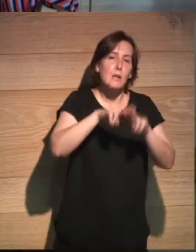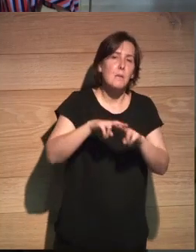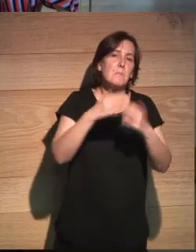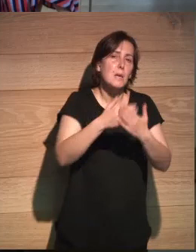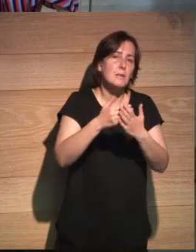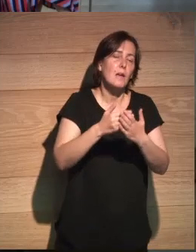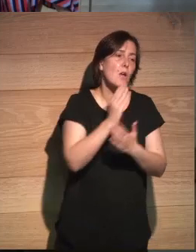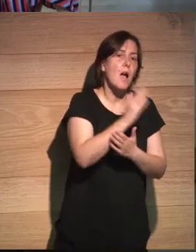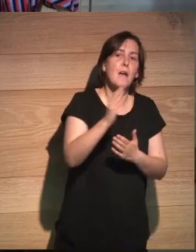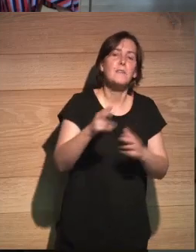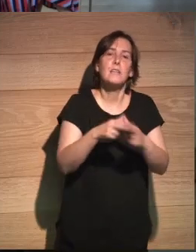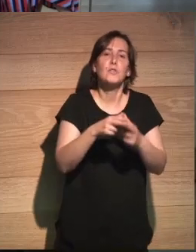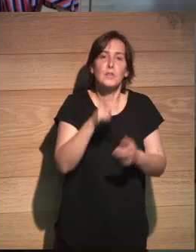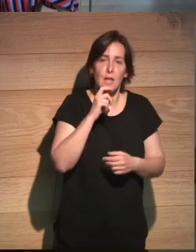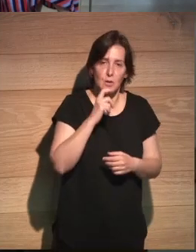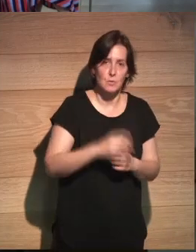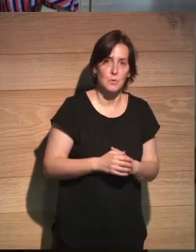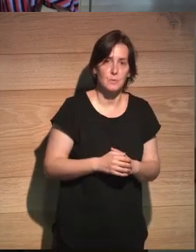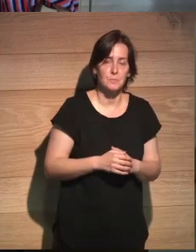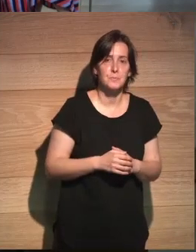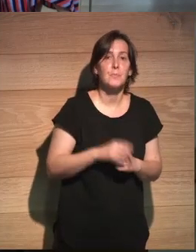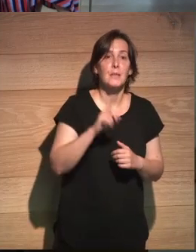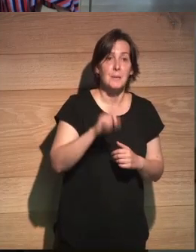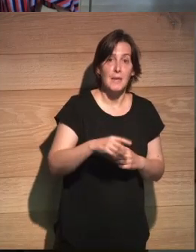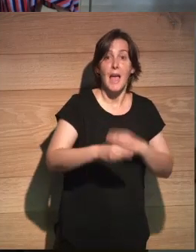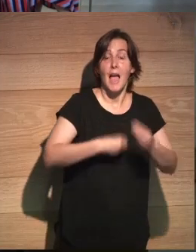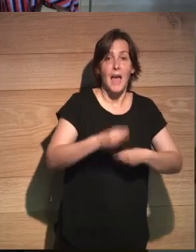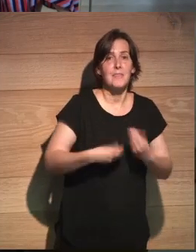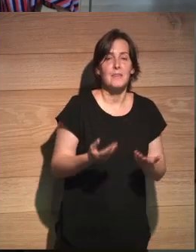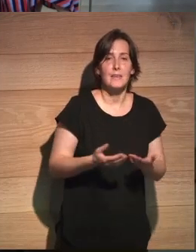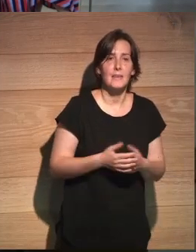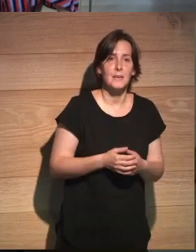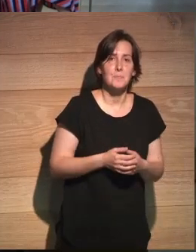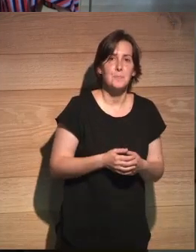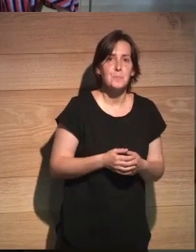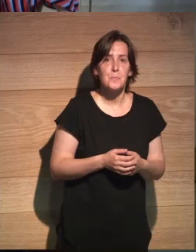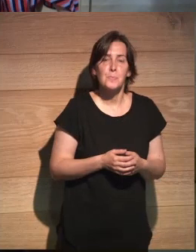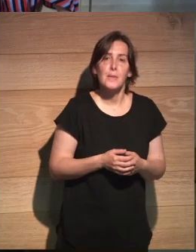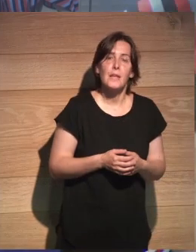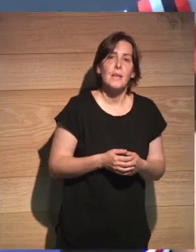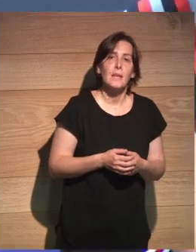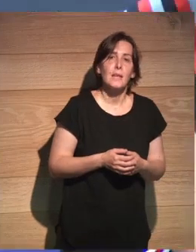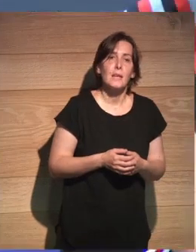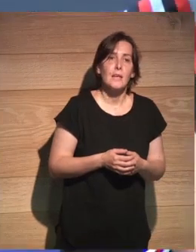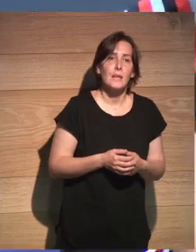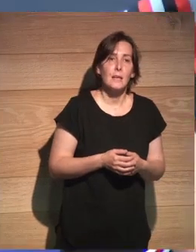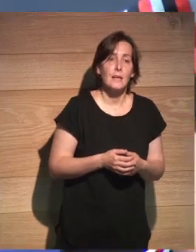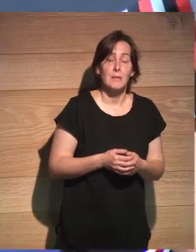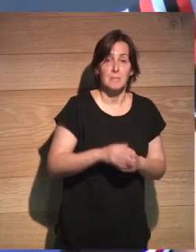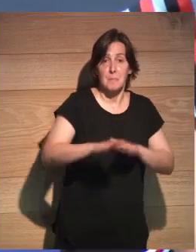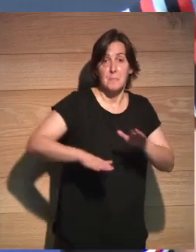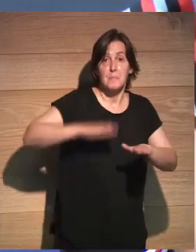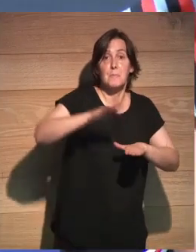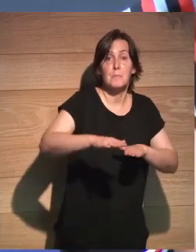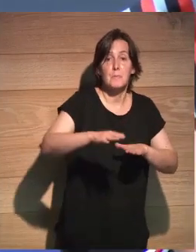repercusiones puede tener eso para la sociedad, y así hacer, como se decía antes, ¿no? Hacer un poco de punta de lanza para